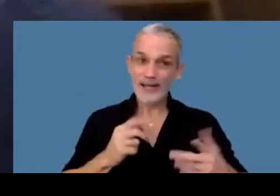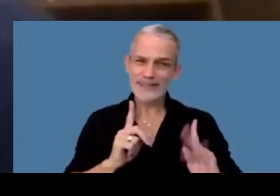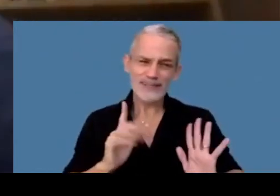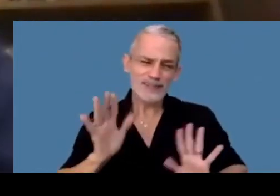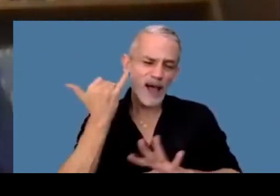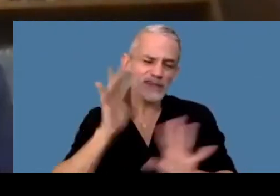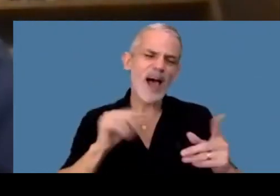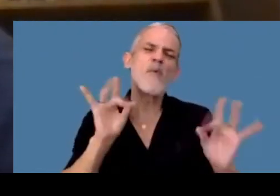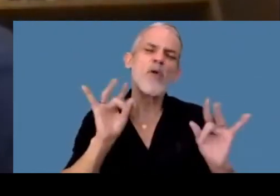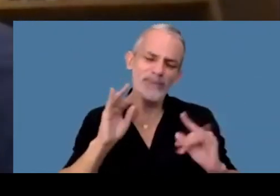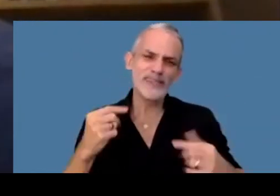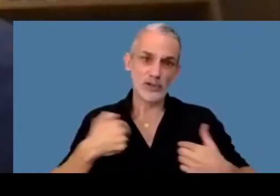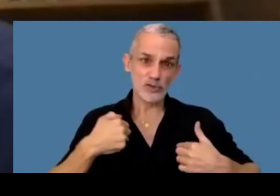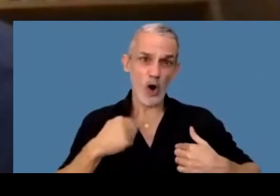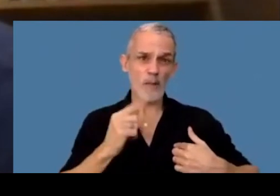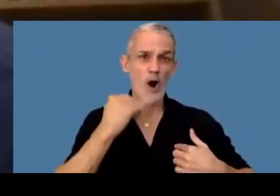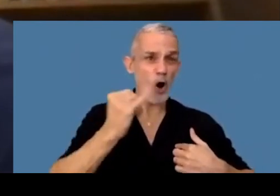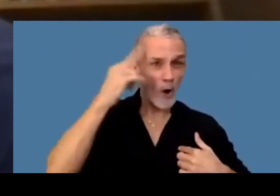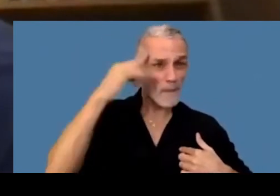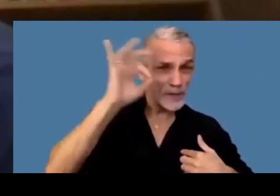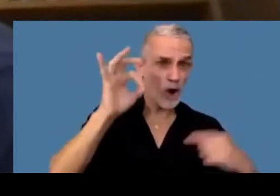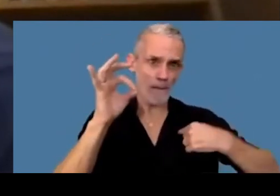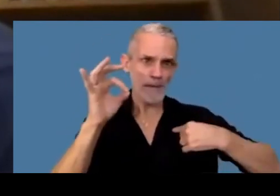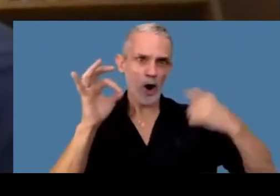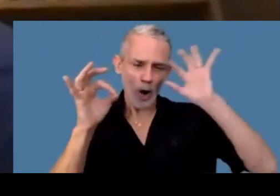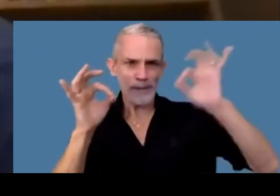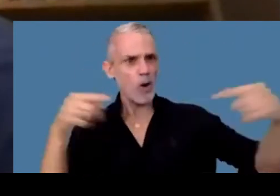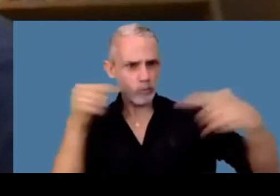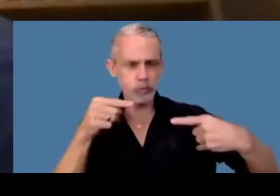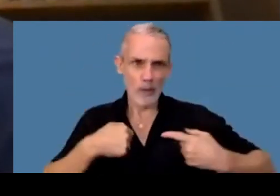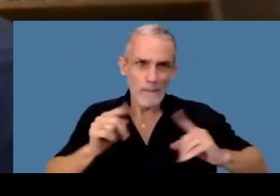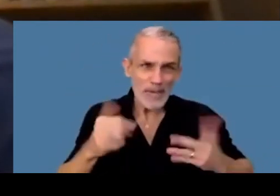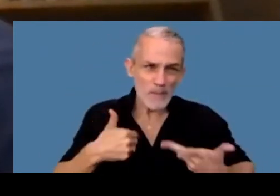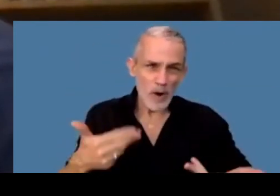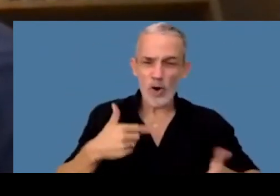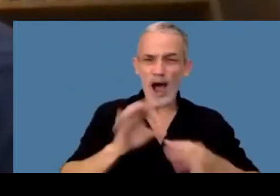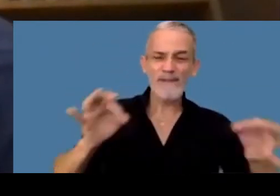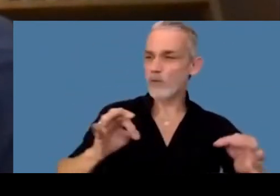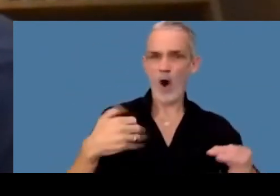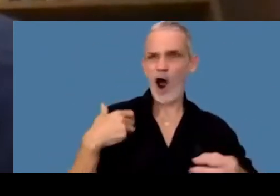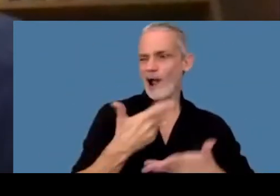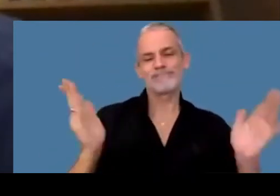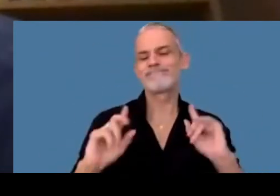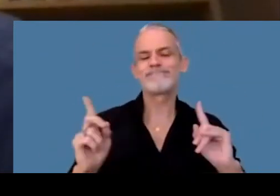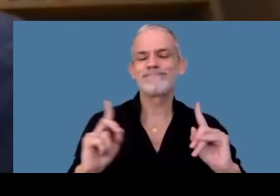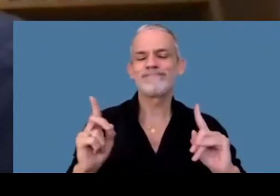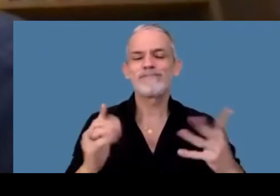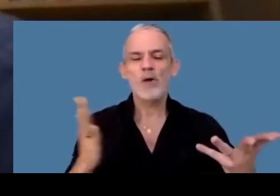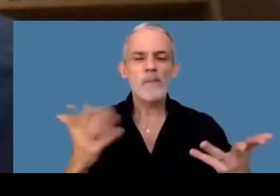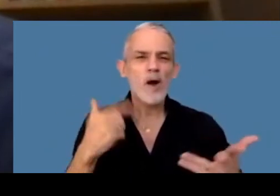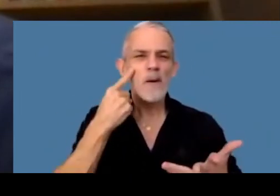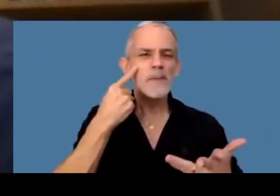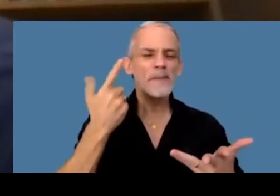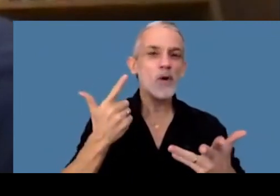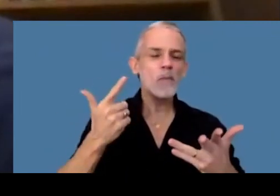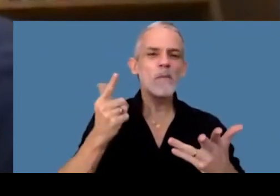de las relaciones laborales, no puedo hacer afirmaciones ni generalizar. ¿Por qué? Porque estamos viviendo otro problema.